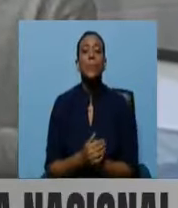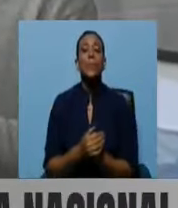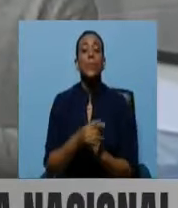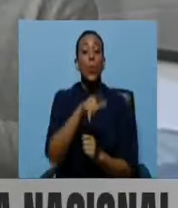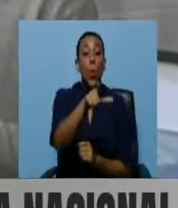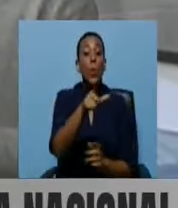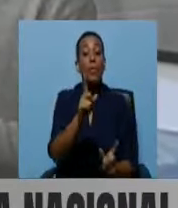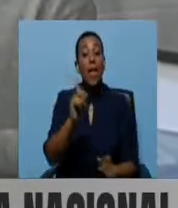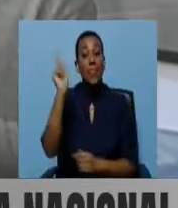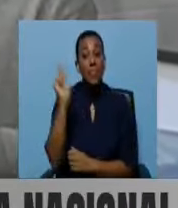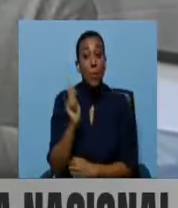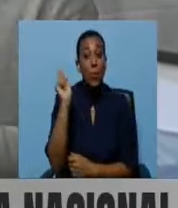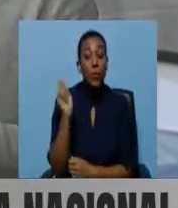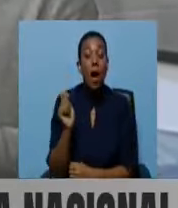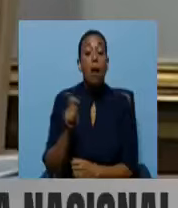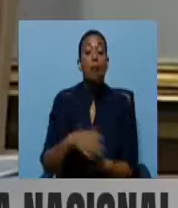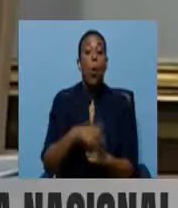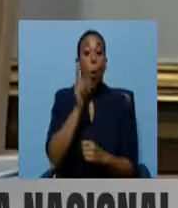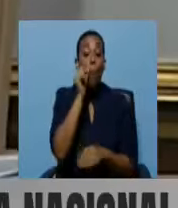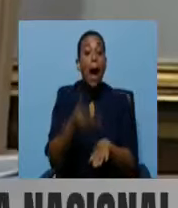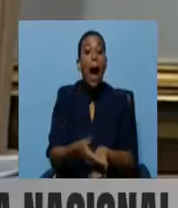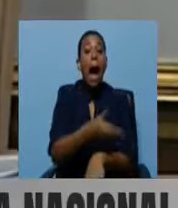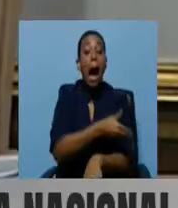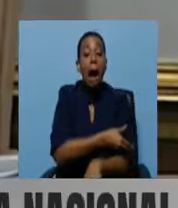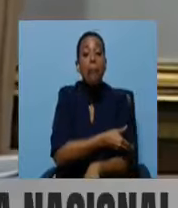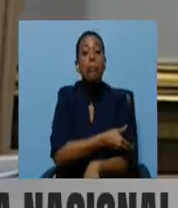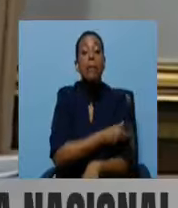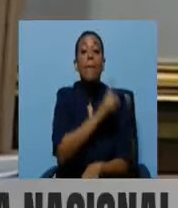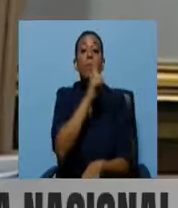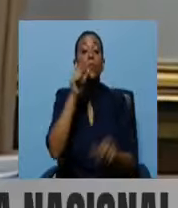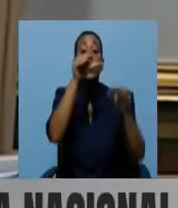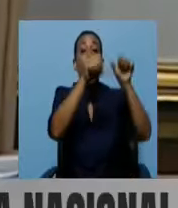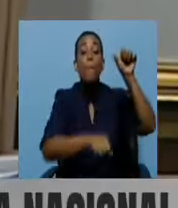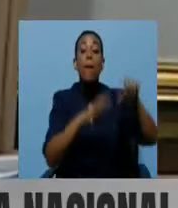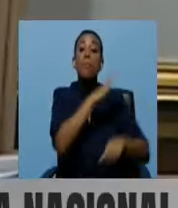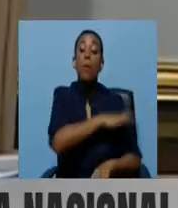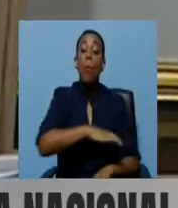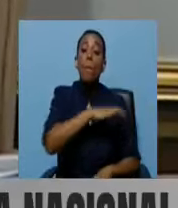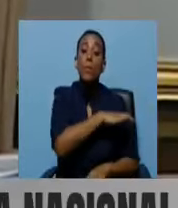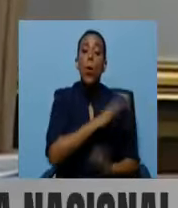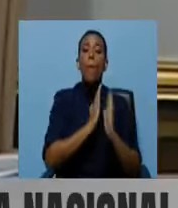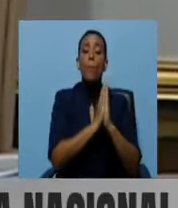comisionar a los diputados que anteriormente fueron mencionados como comisión